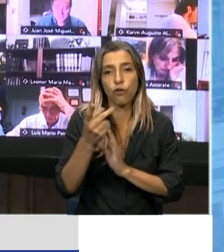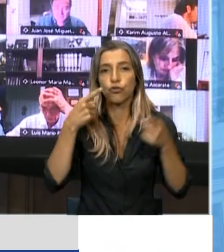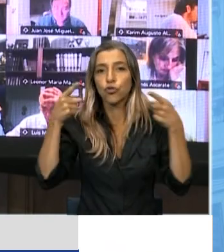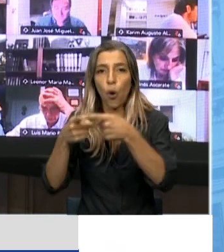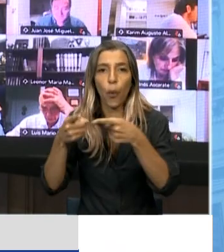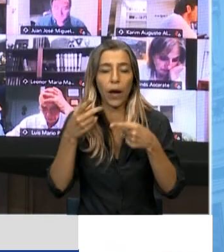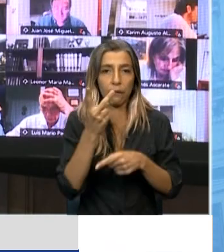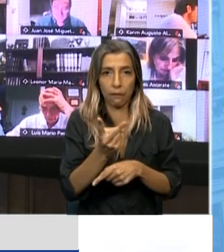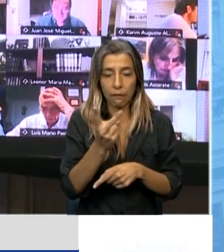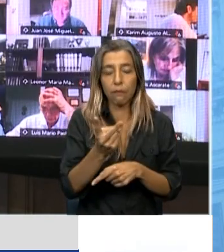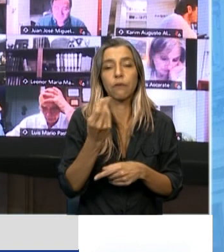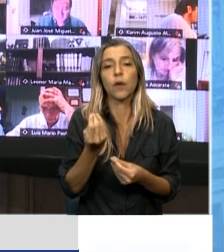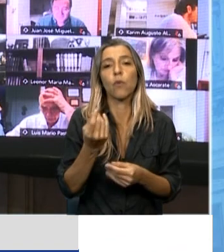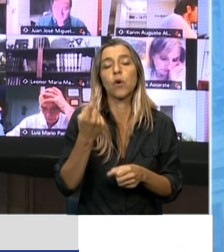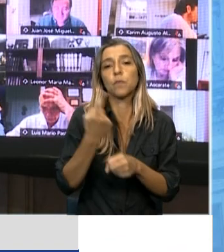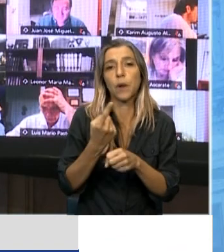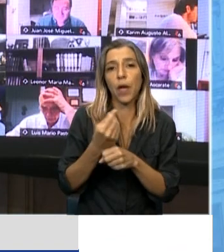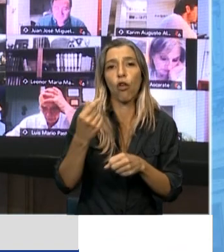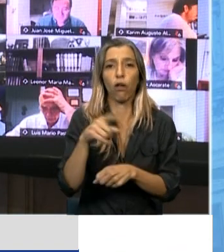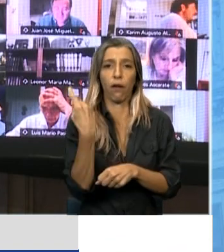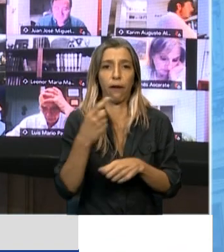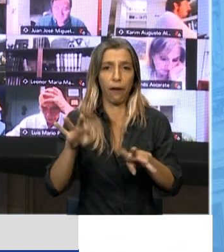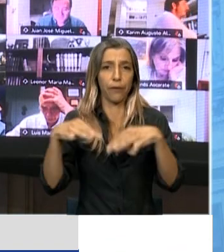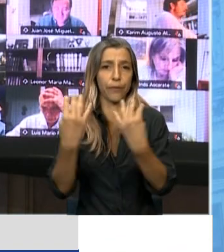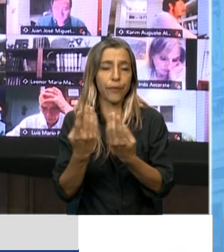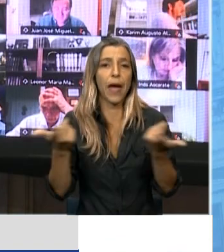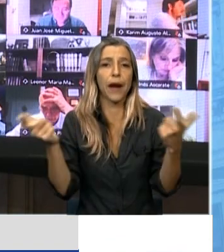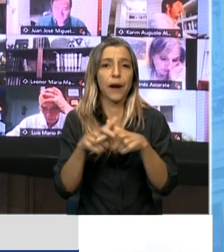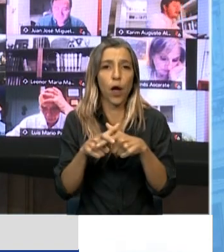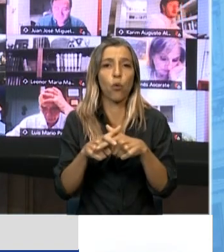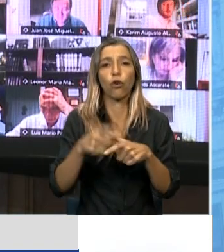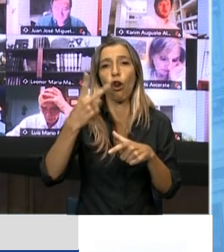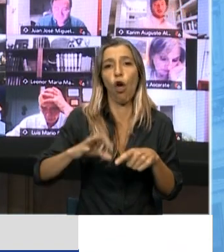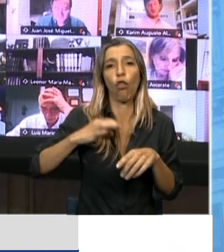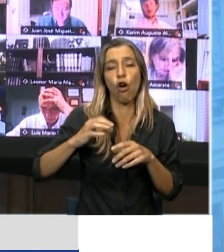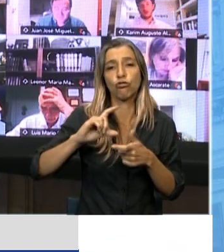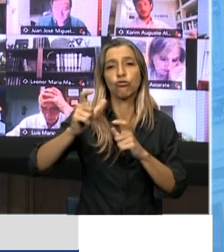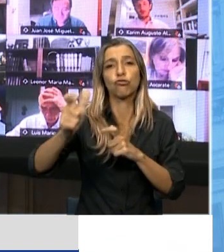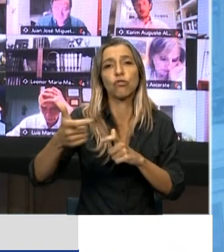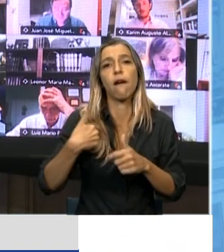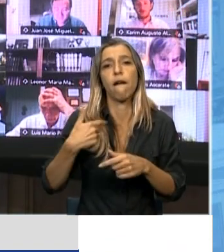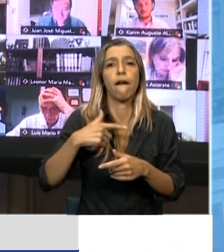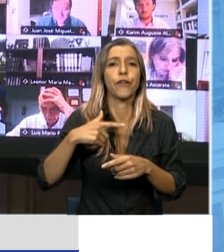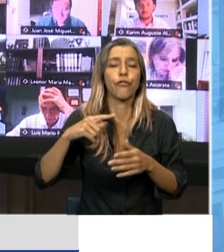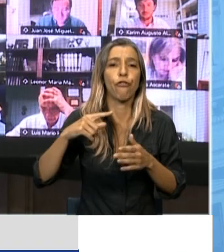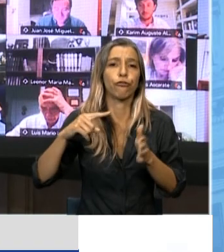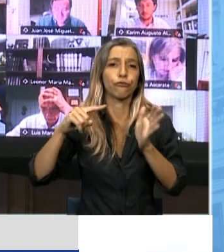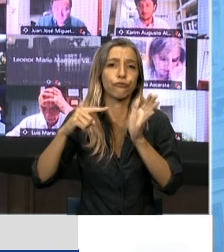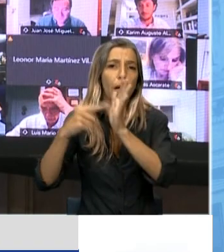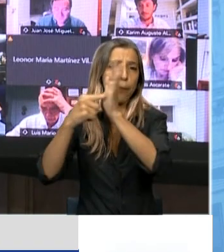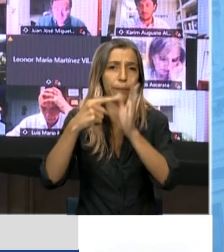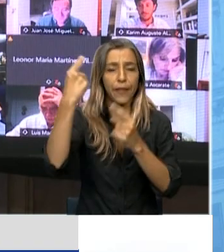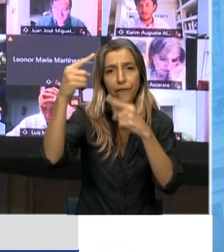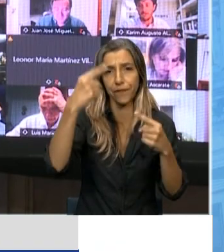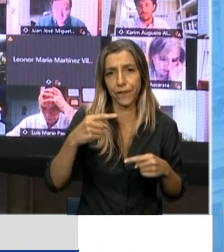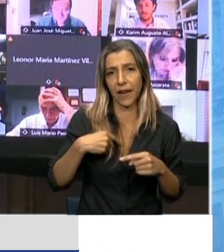se reúna en alguna de las capitales alternas, lo cual va a dar que se va a reunir cada 2 años en alguna de esas 24 capitales, y